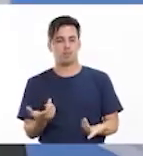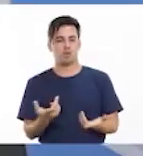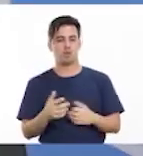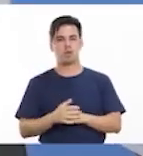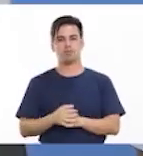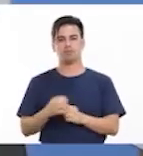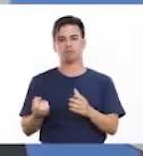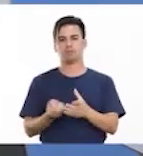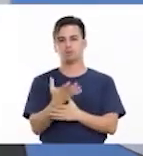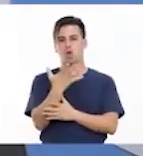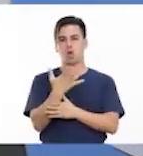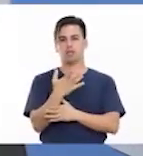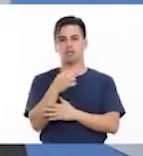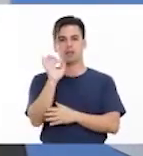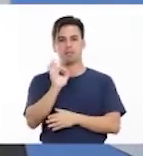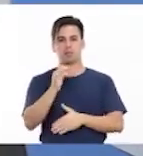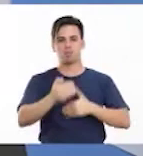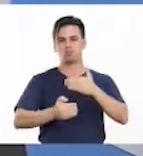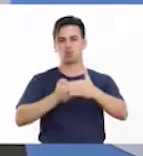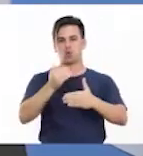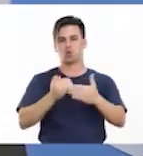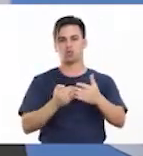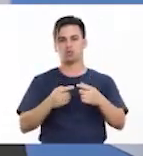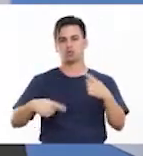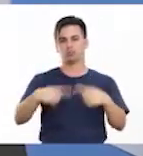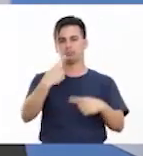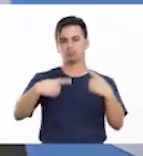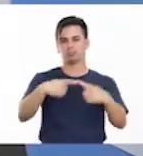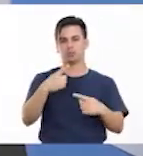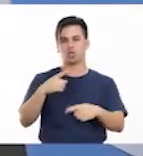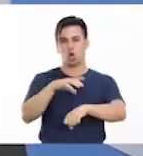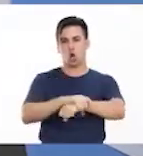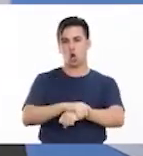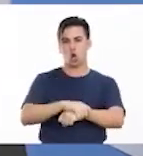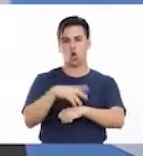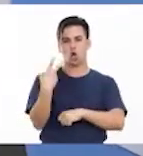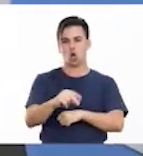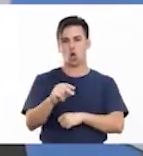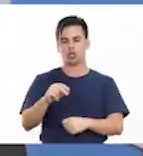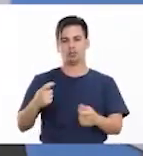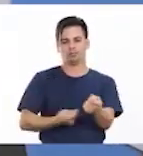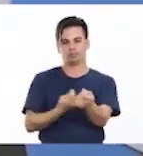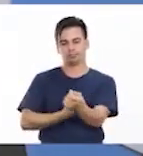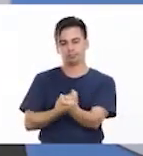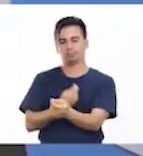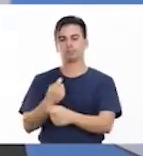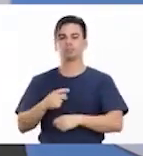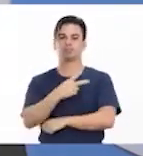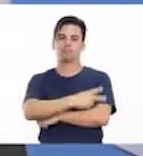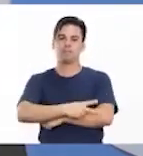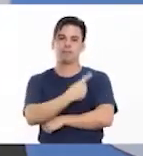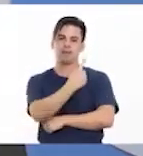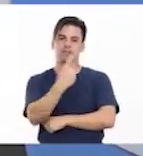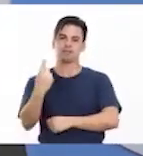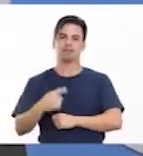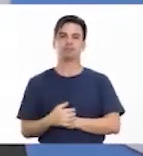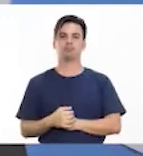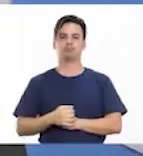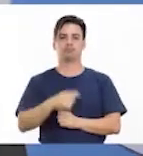Esta tendencia tiene sus orígenes en el propio proceso de luchas anticoloniales. Nuestros próceres más